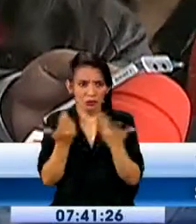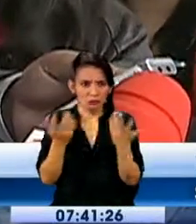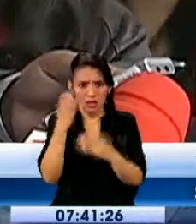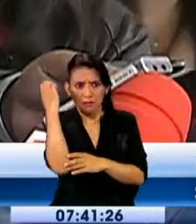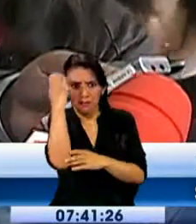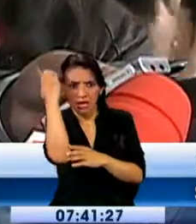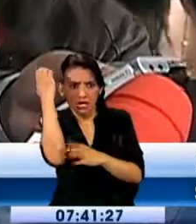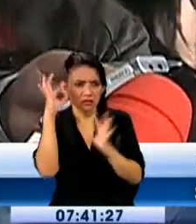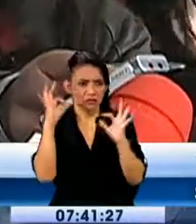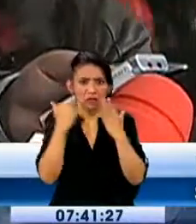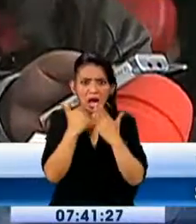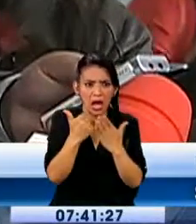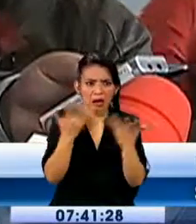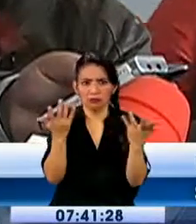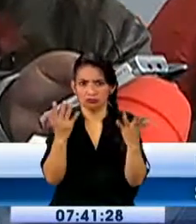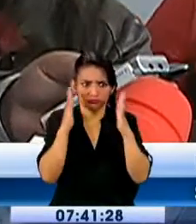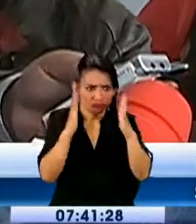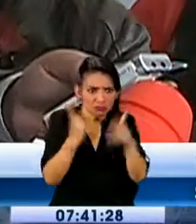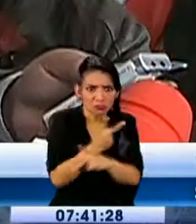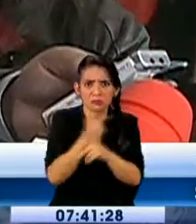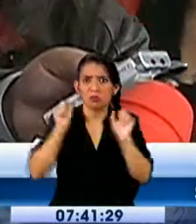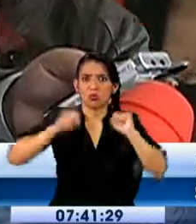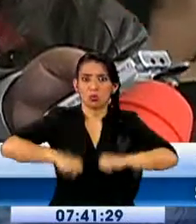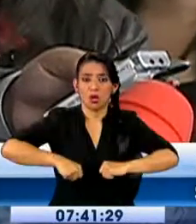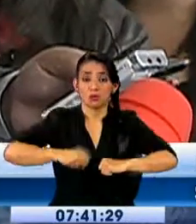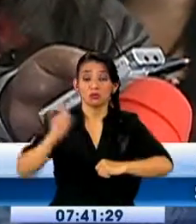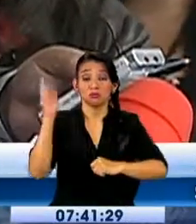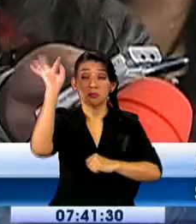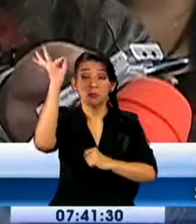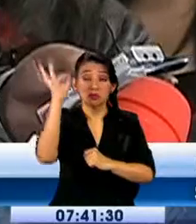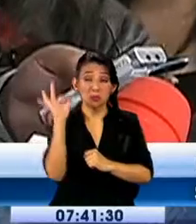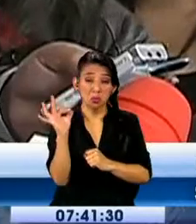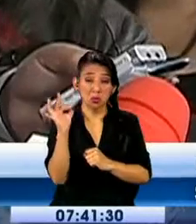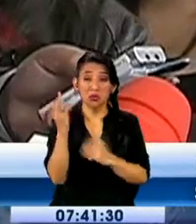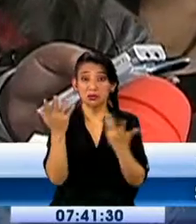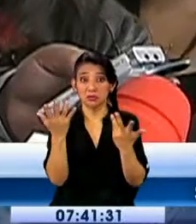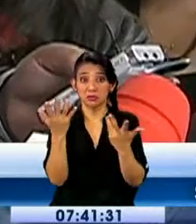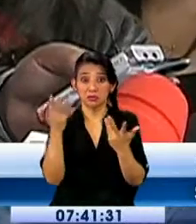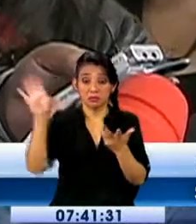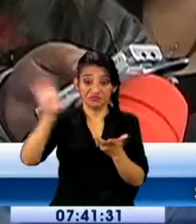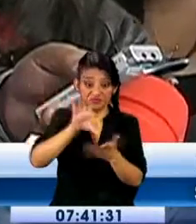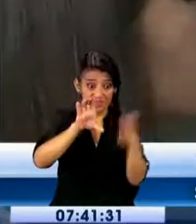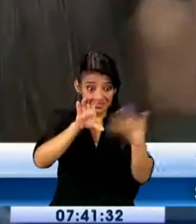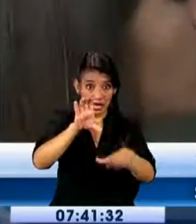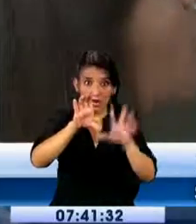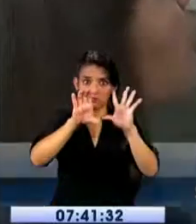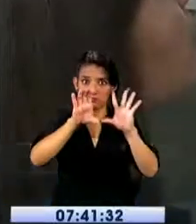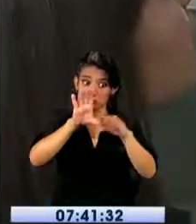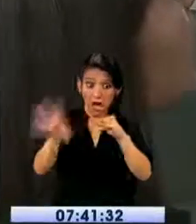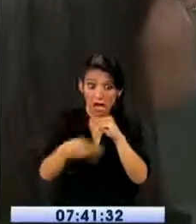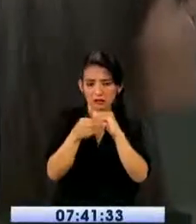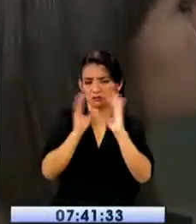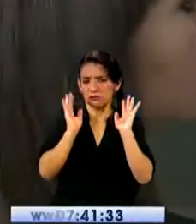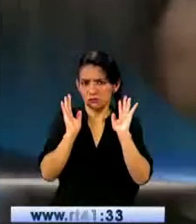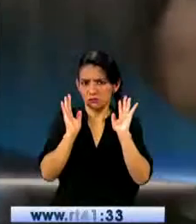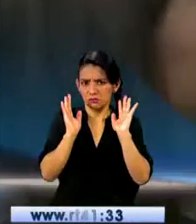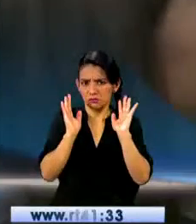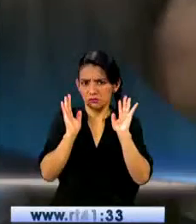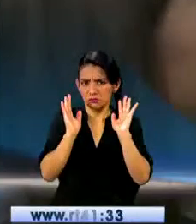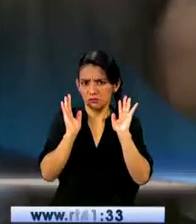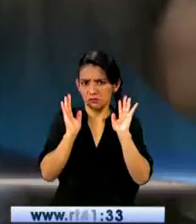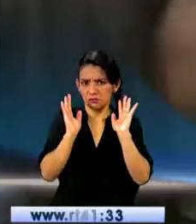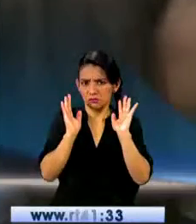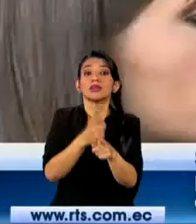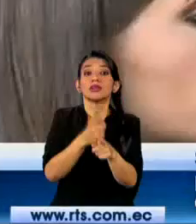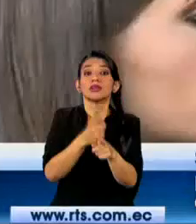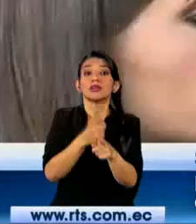de vulnerabilidades. Es decir que no solamente son presupuestos fuera de lo que ya está planificado. Y esa es la preocupación de la asambleísta